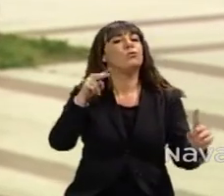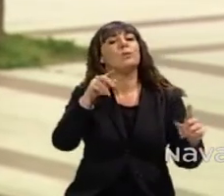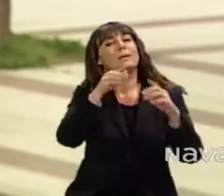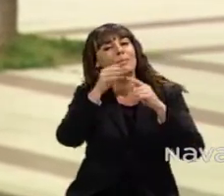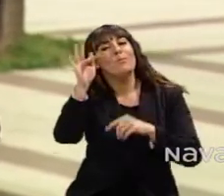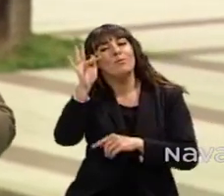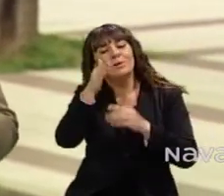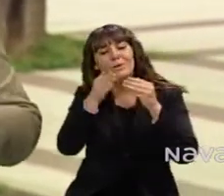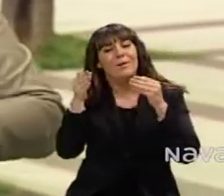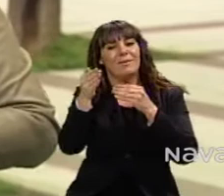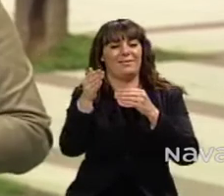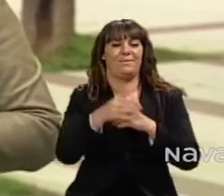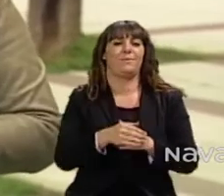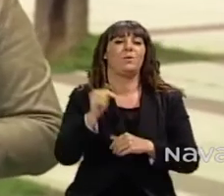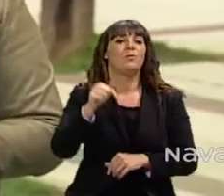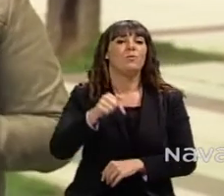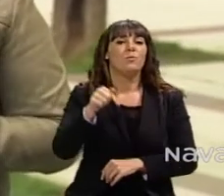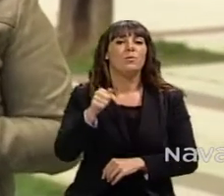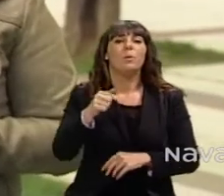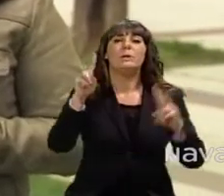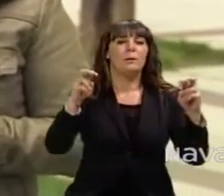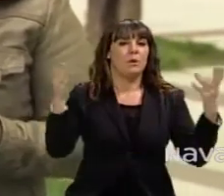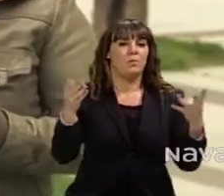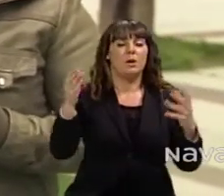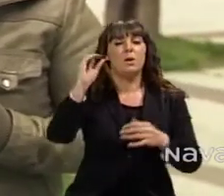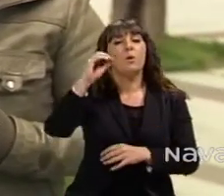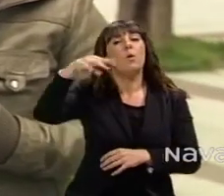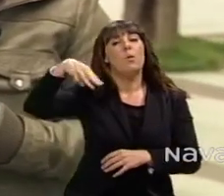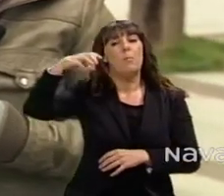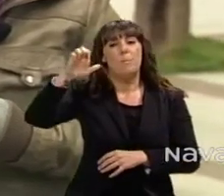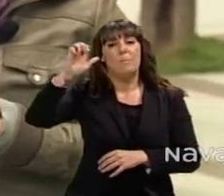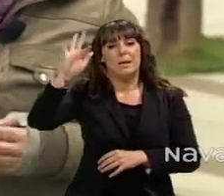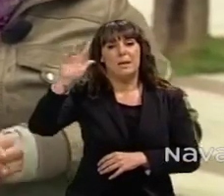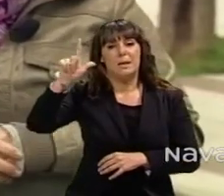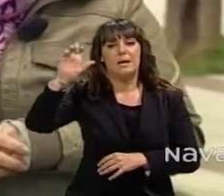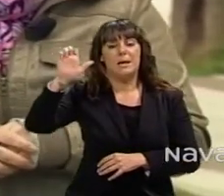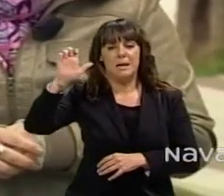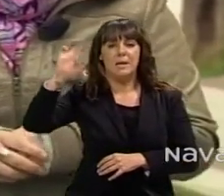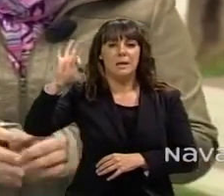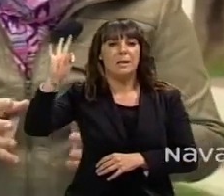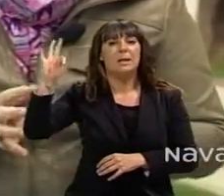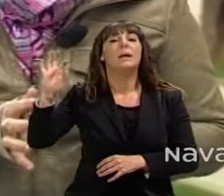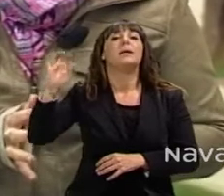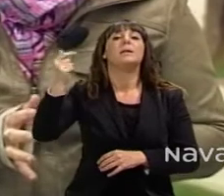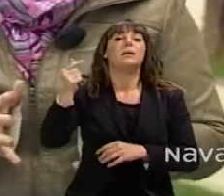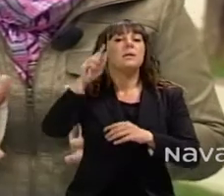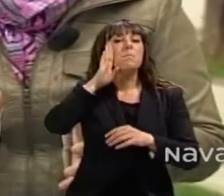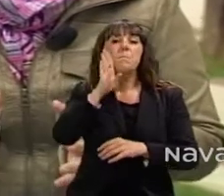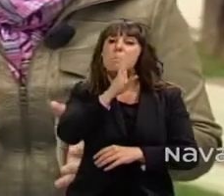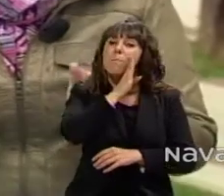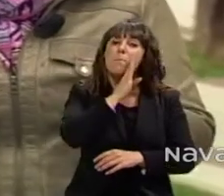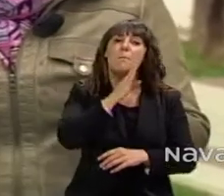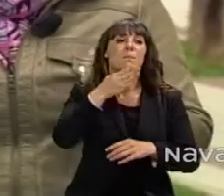positivo. Hoy hablaremos sobre Omelette, conoceremos como Mami y también nos interesaremos por la cooperación